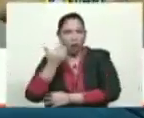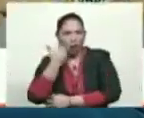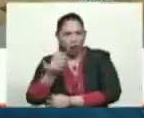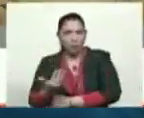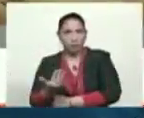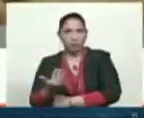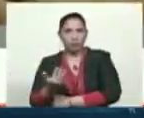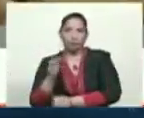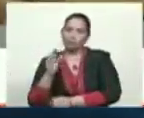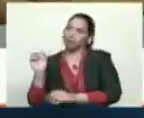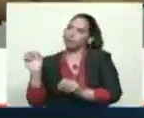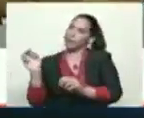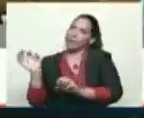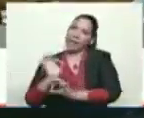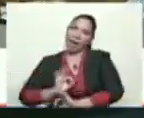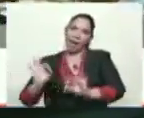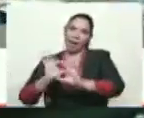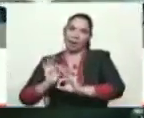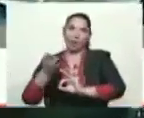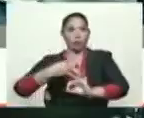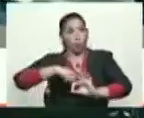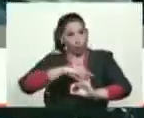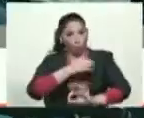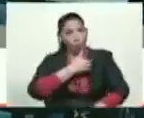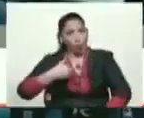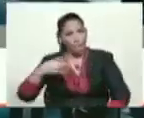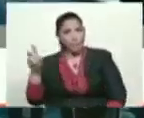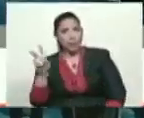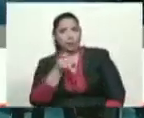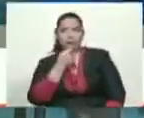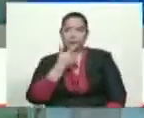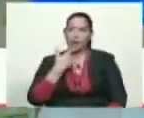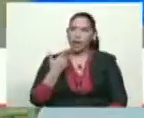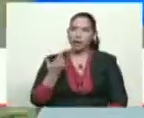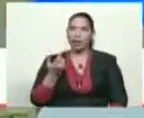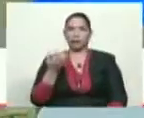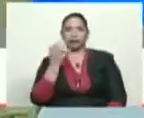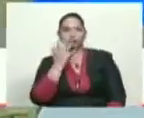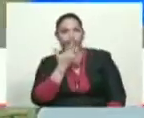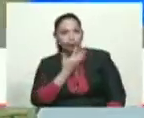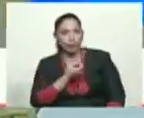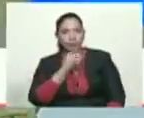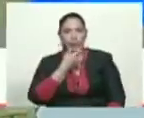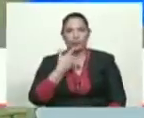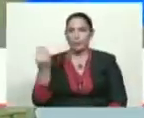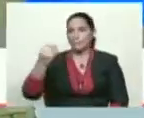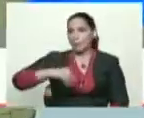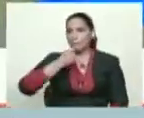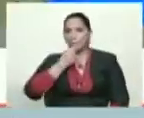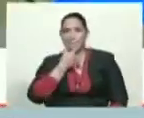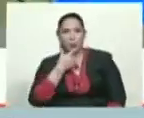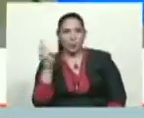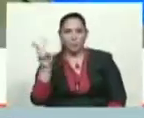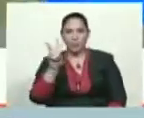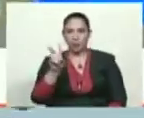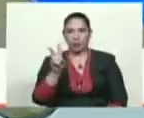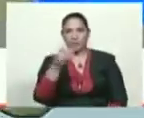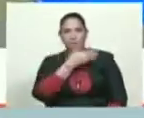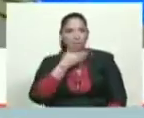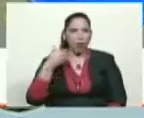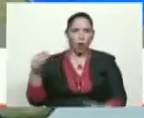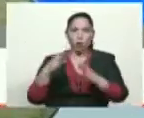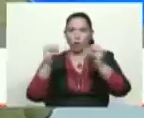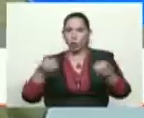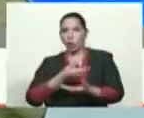nadie queremos una venezuela bella que brille mientras más bellas sea venezuela mejor para